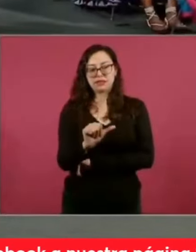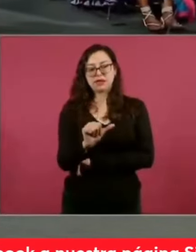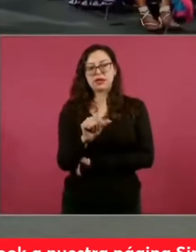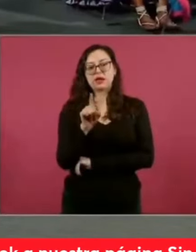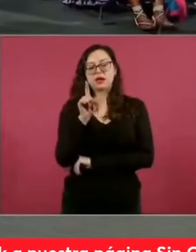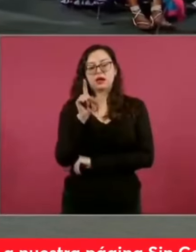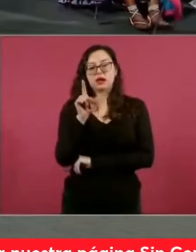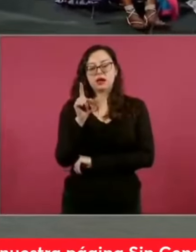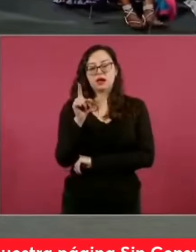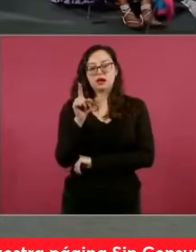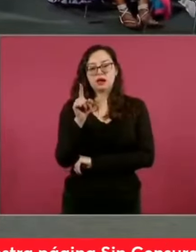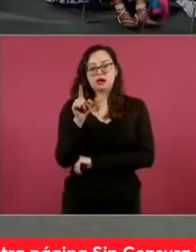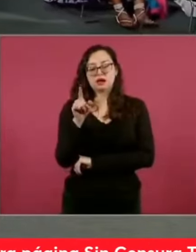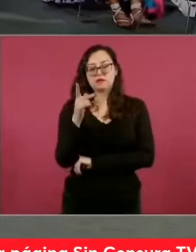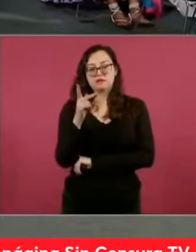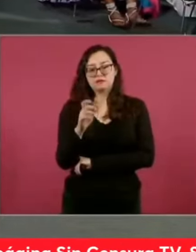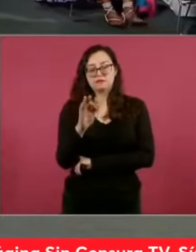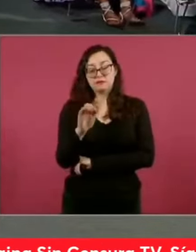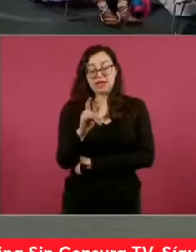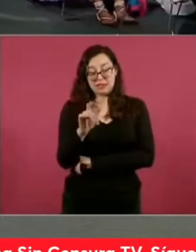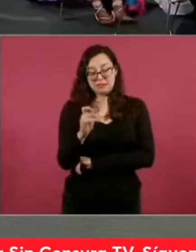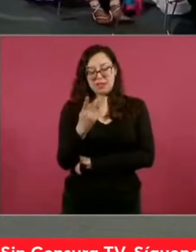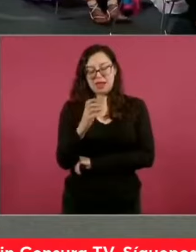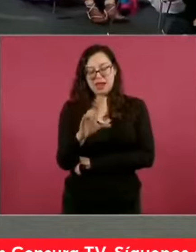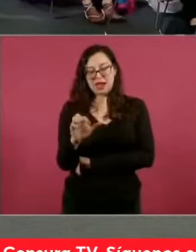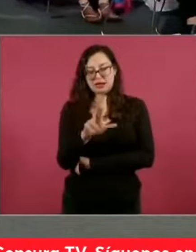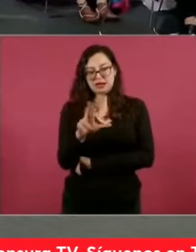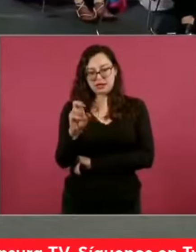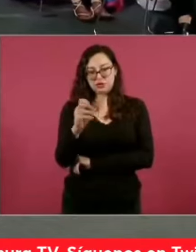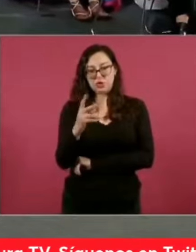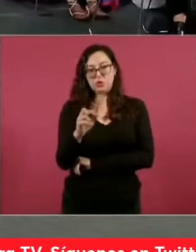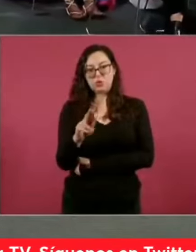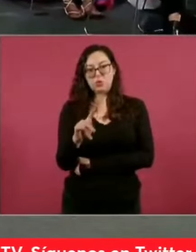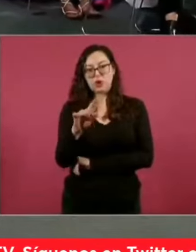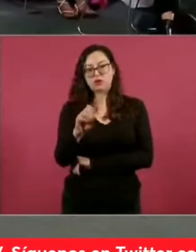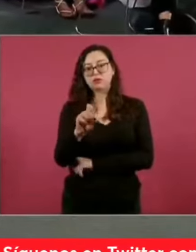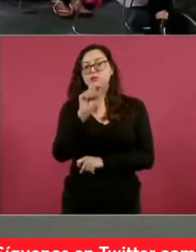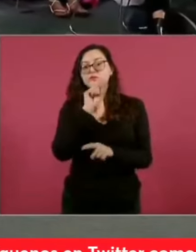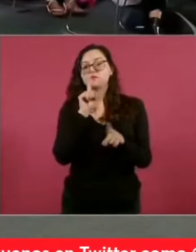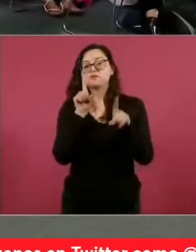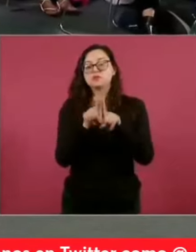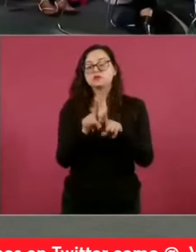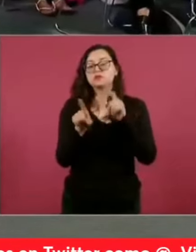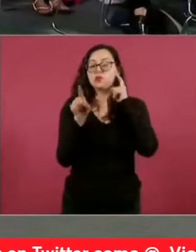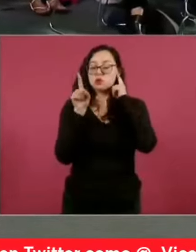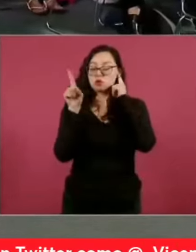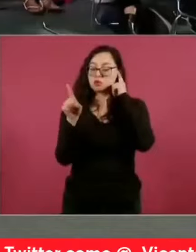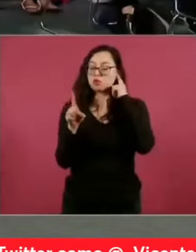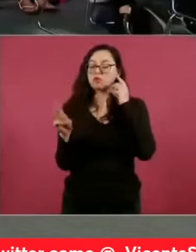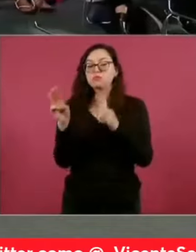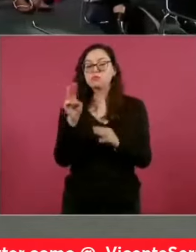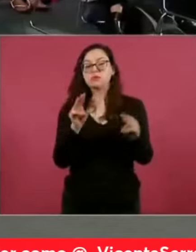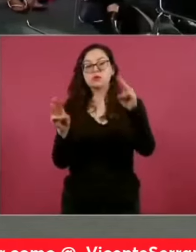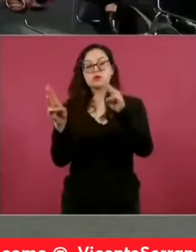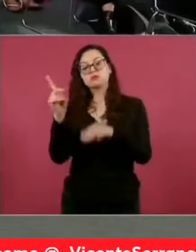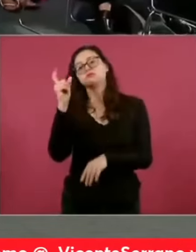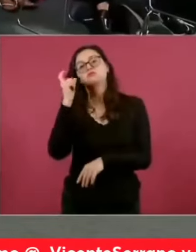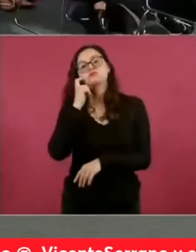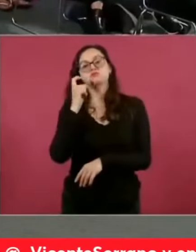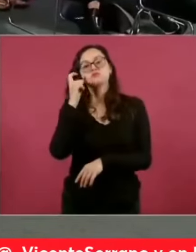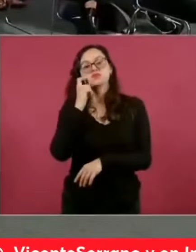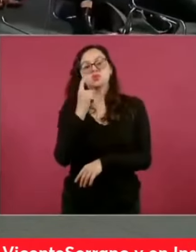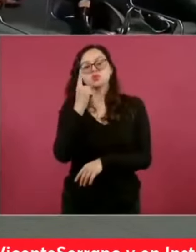Felipe Carrillo, Puerto, y a Marina Núñez Vespalova de la Sierra de Guerrero, y a nuestra más